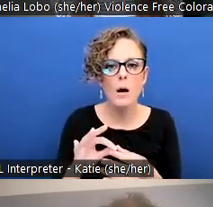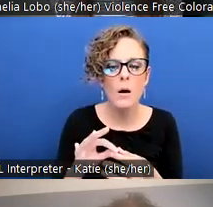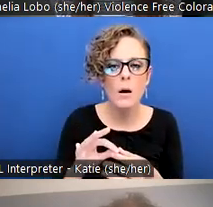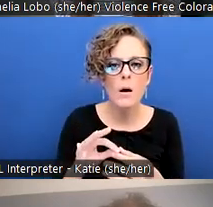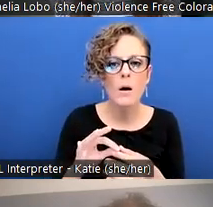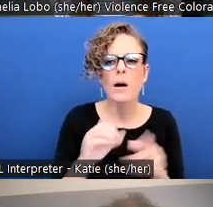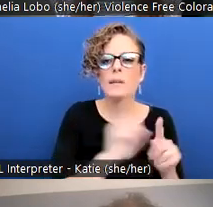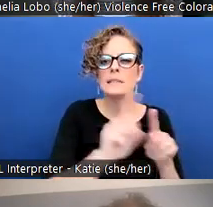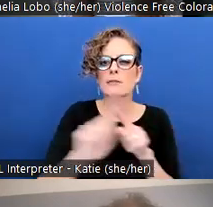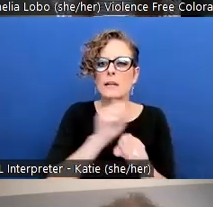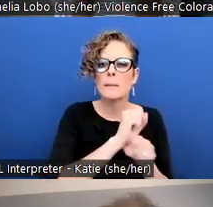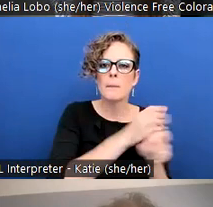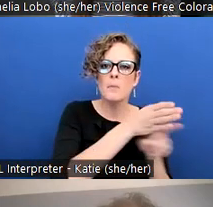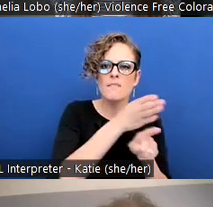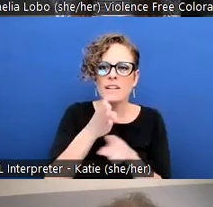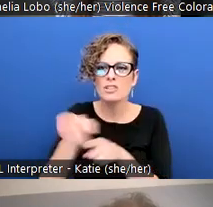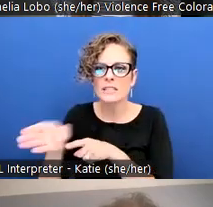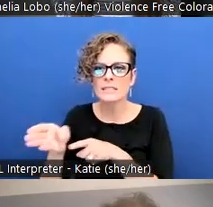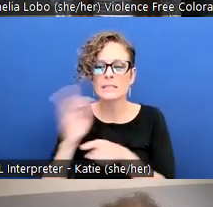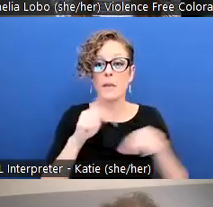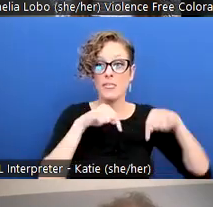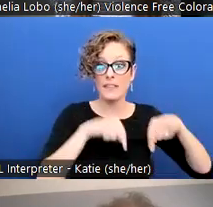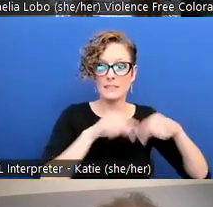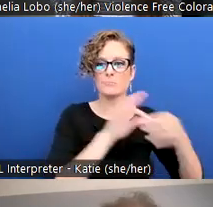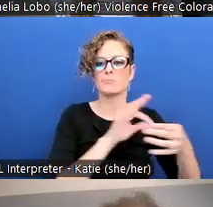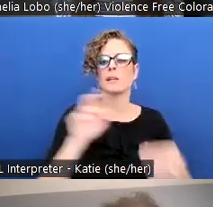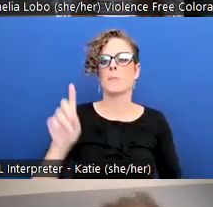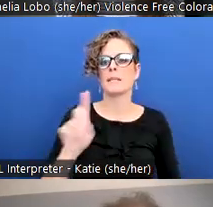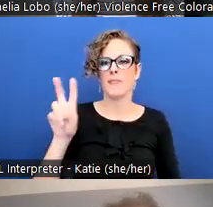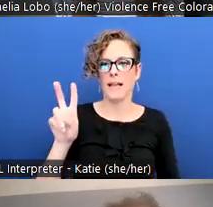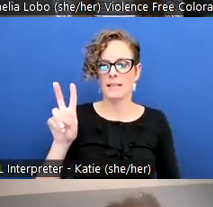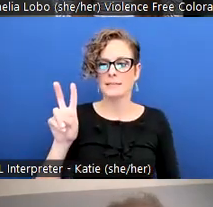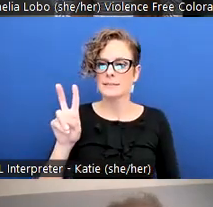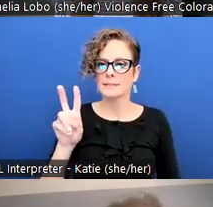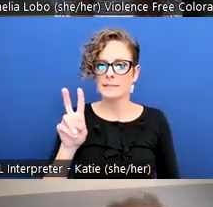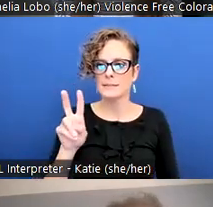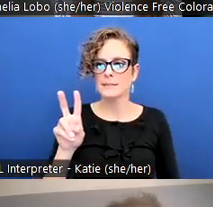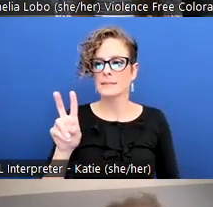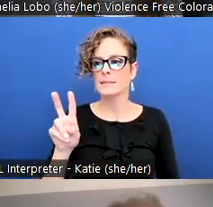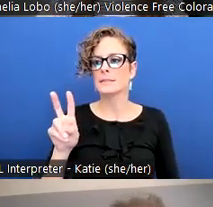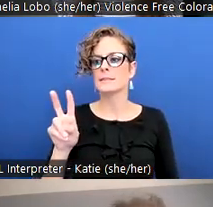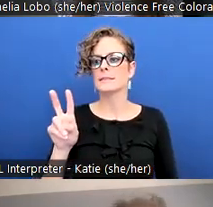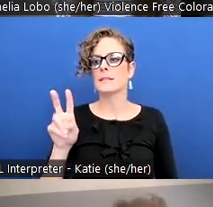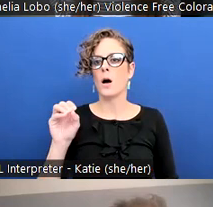Hace años con personal en los consultorios de dentistas y esto tiene que ver